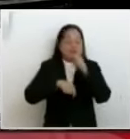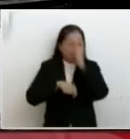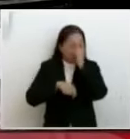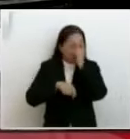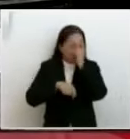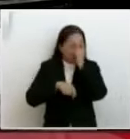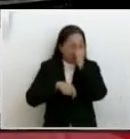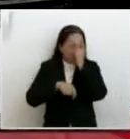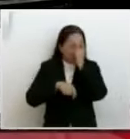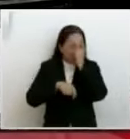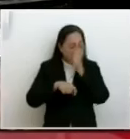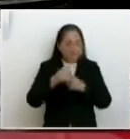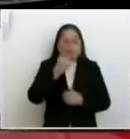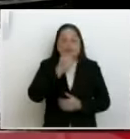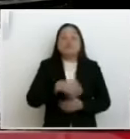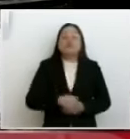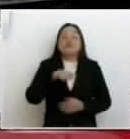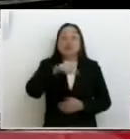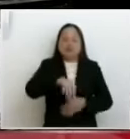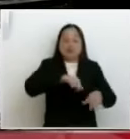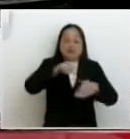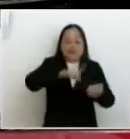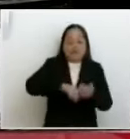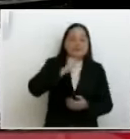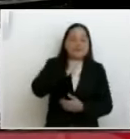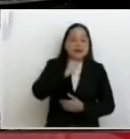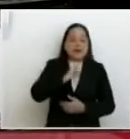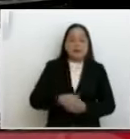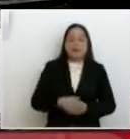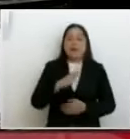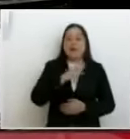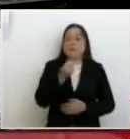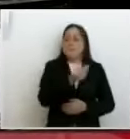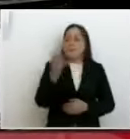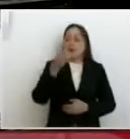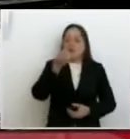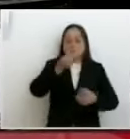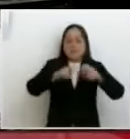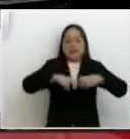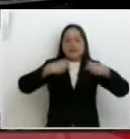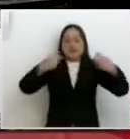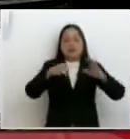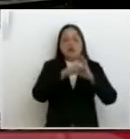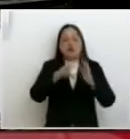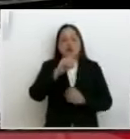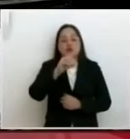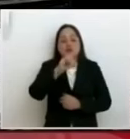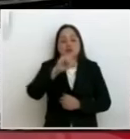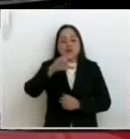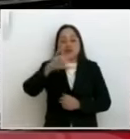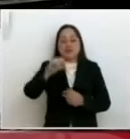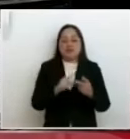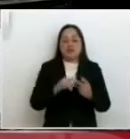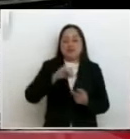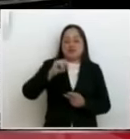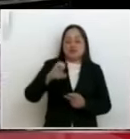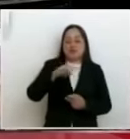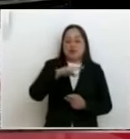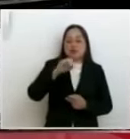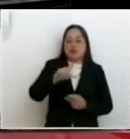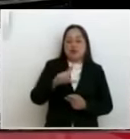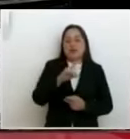de esta soberanía. ¿Saben que había varios magistrados, como Siri Cedeño o José Manuel de Alba, entre